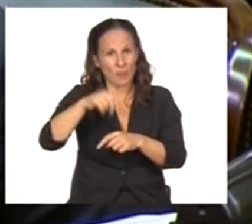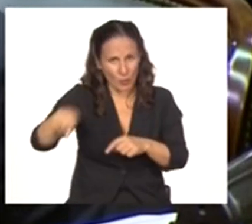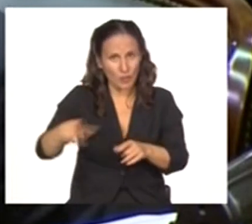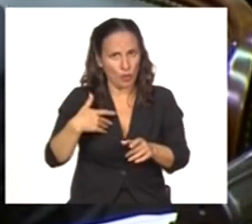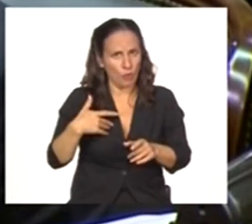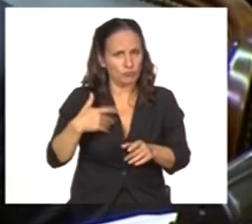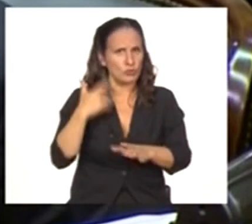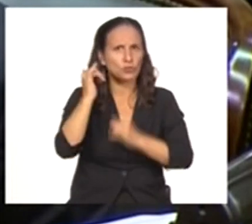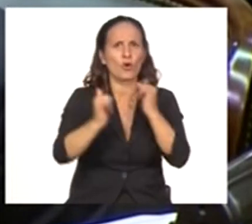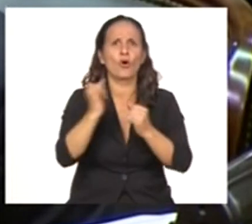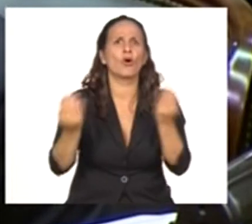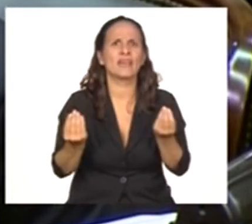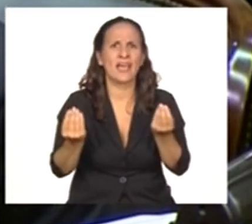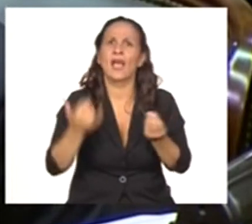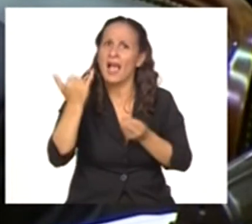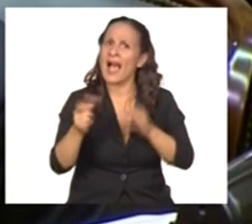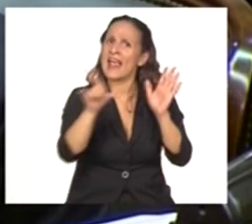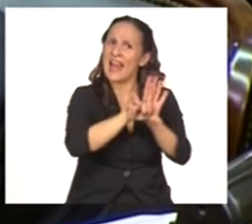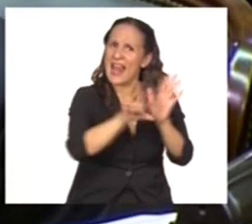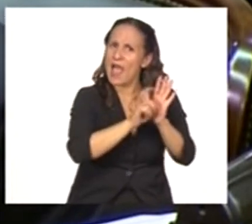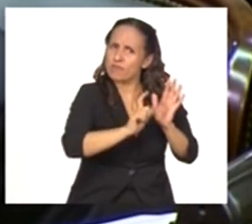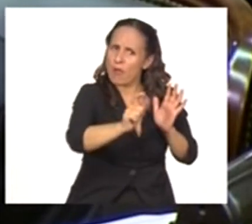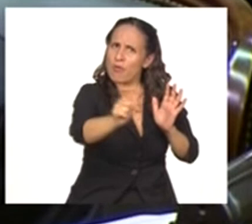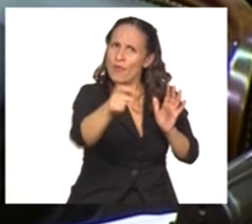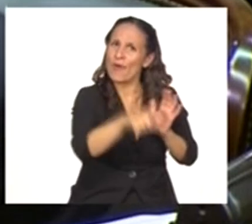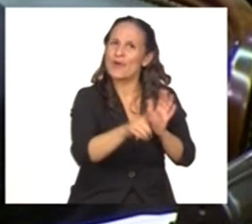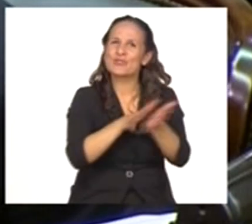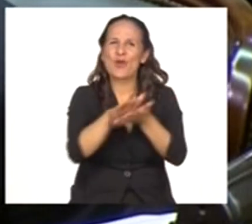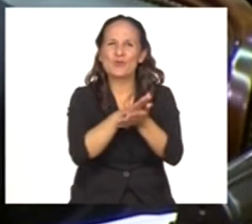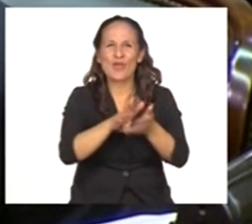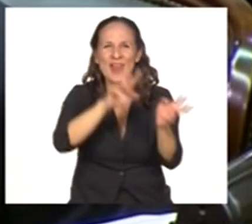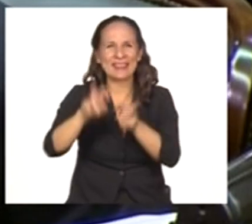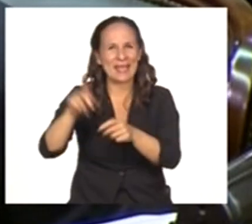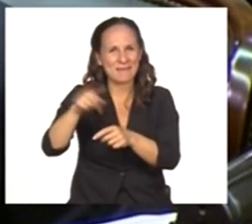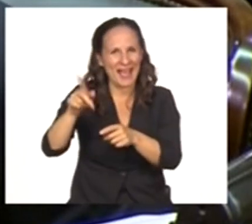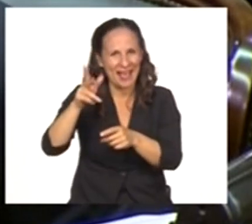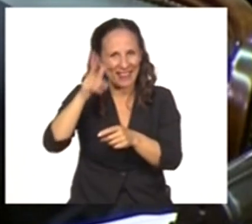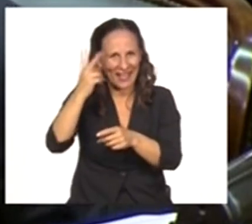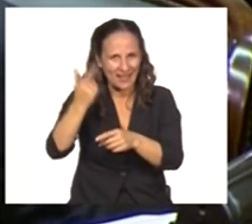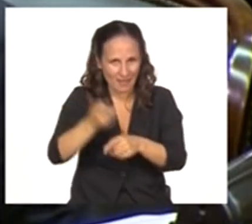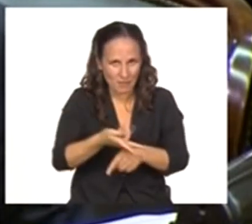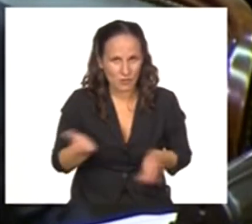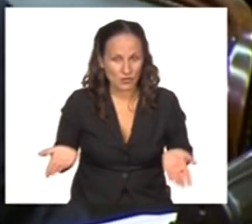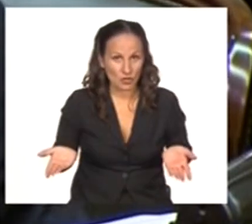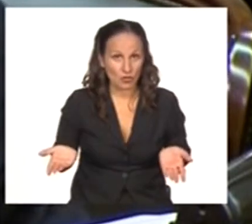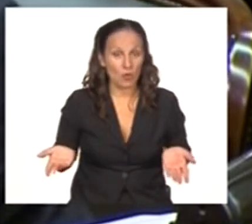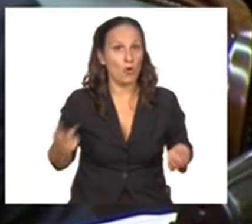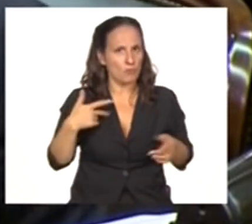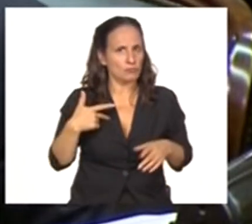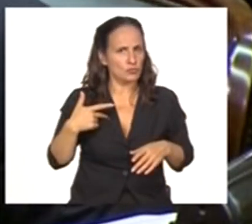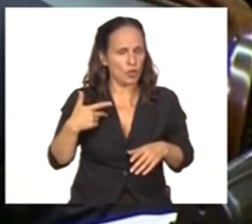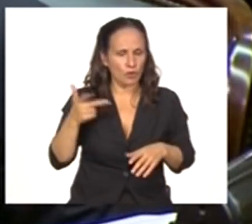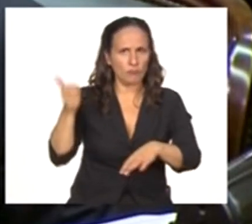nuestro argumento fue que teníamos una ley de movilidad jubilatoria que iba a reparar esa situación. Y la verdad, vinimos con la